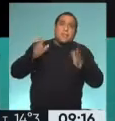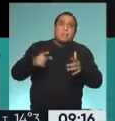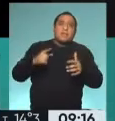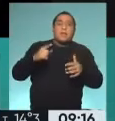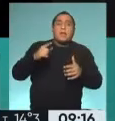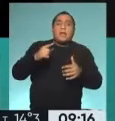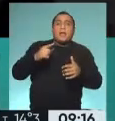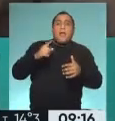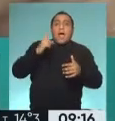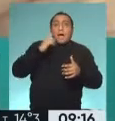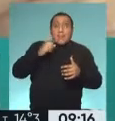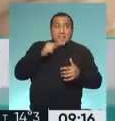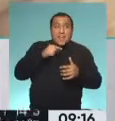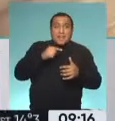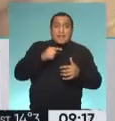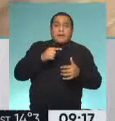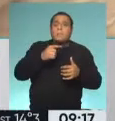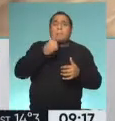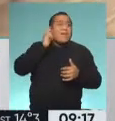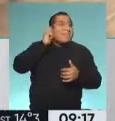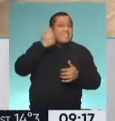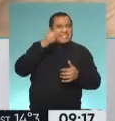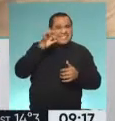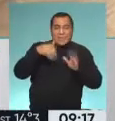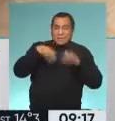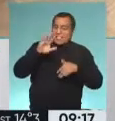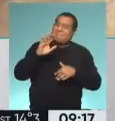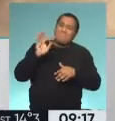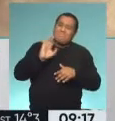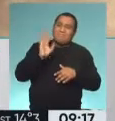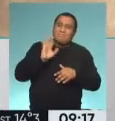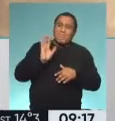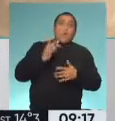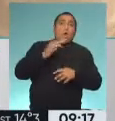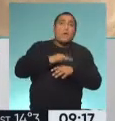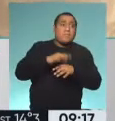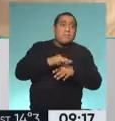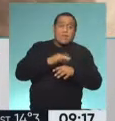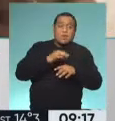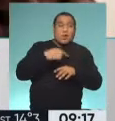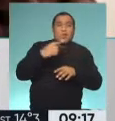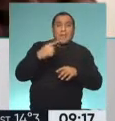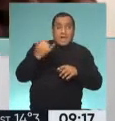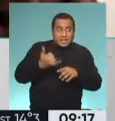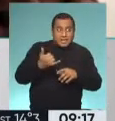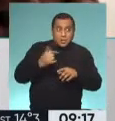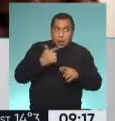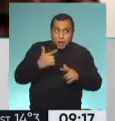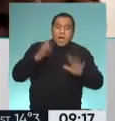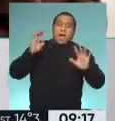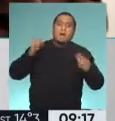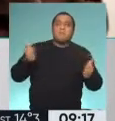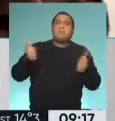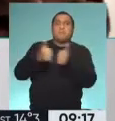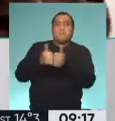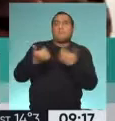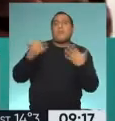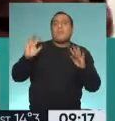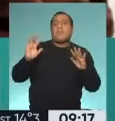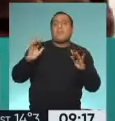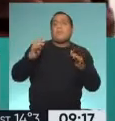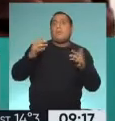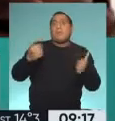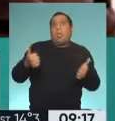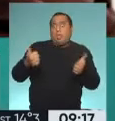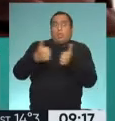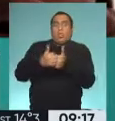de riesgo para la enfermedad, que no sea mayor de 60 años o que no tenga otras comorbilidades para evitar el riesgo que puede presentarle para esa persona la